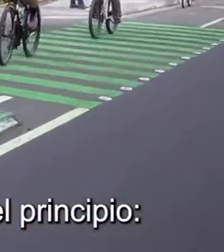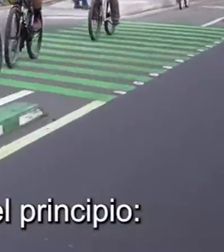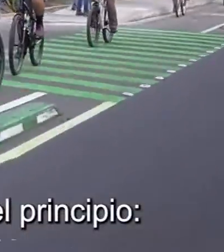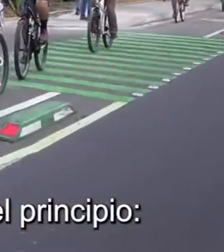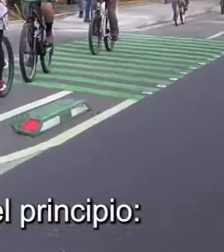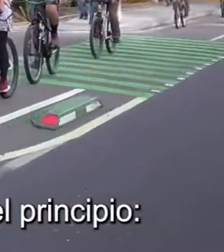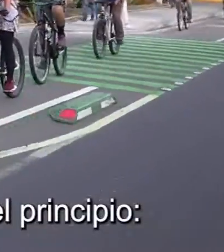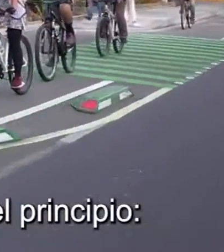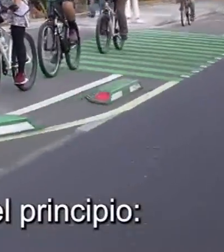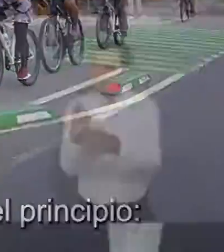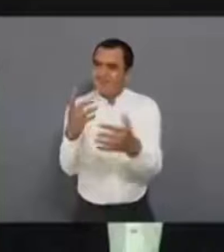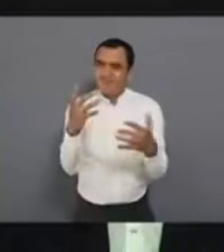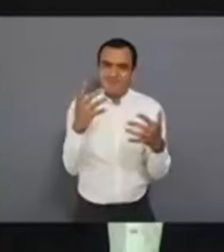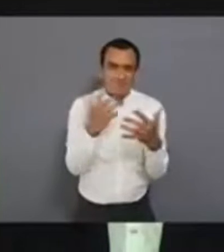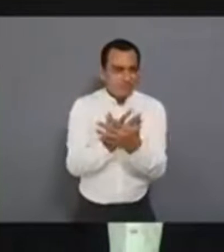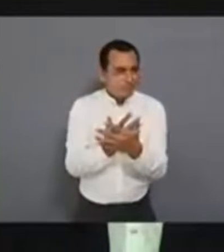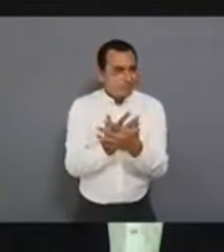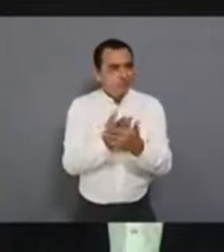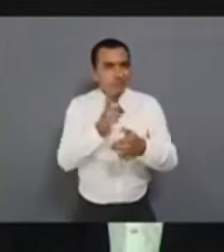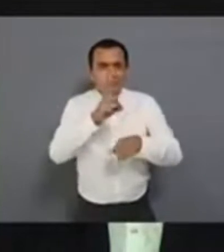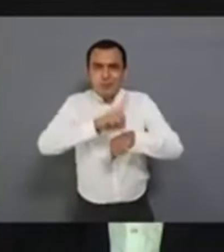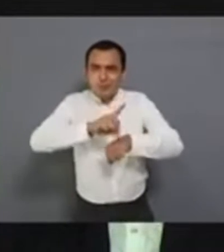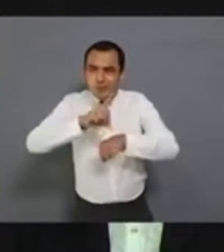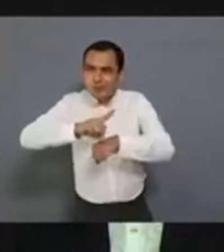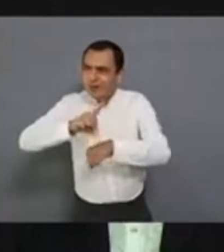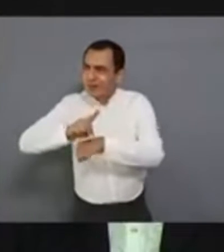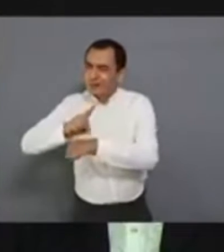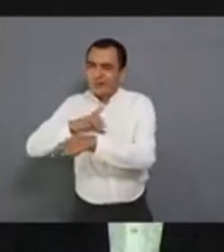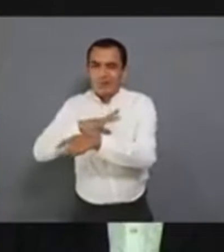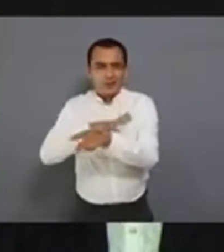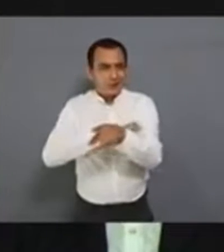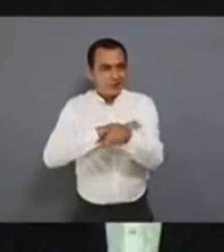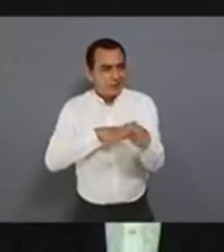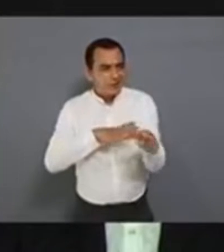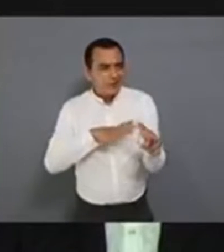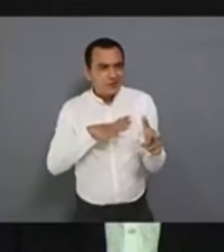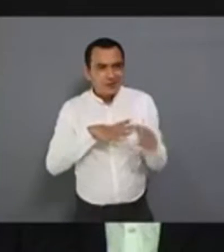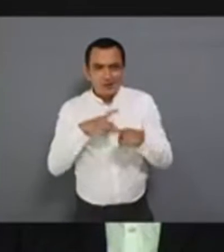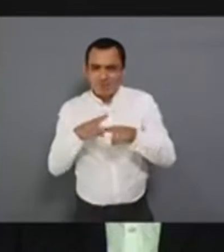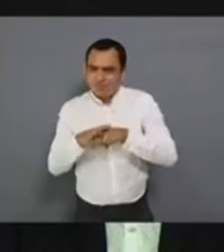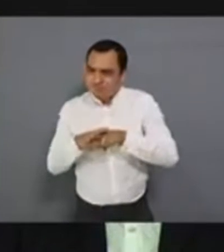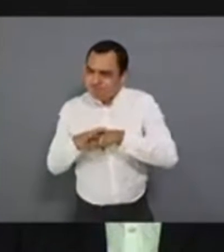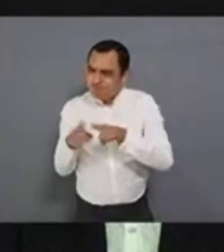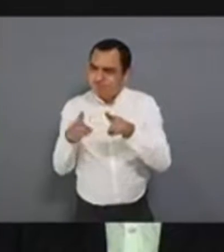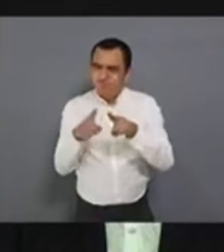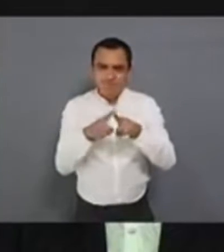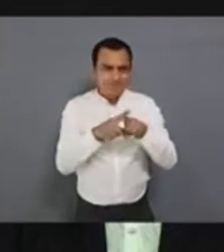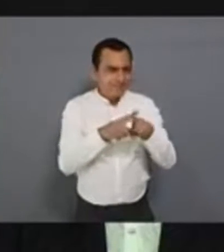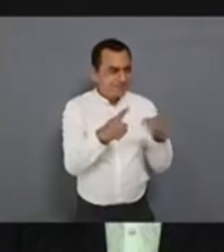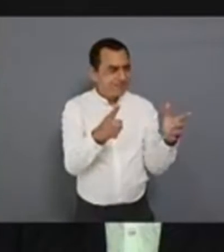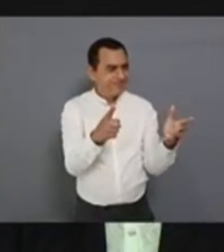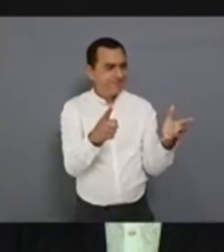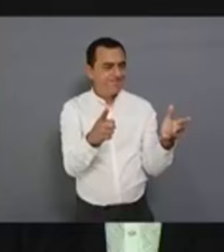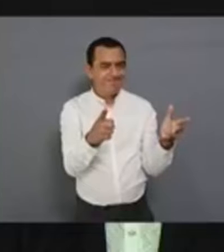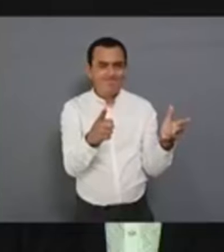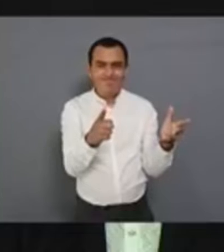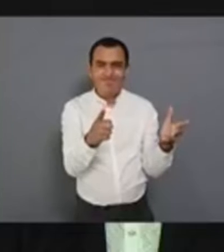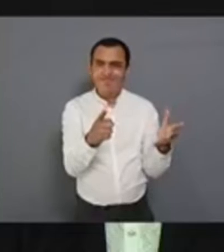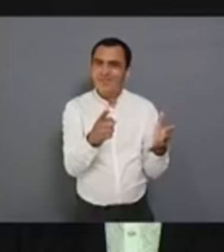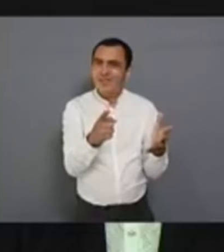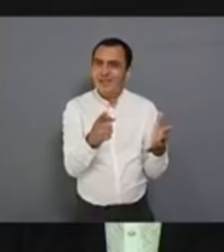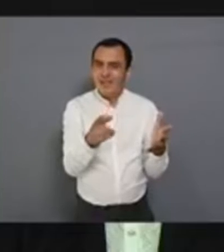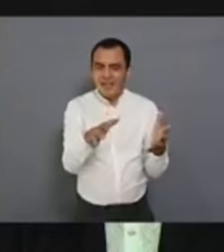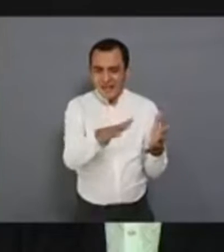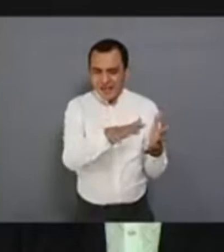14 millones de pesos. El primer alcalde morenista en la historia de la capital, también resaltó las acciones para garantizar un mayor